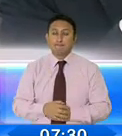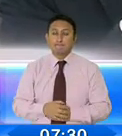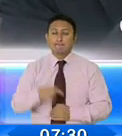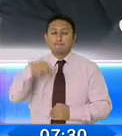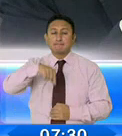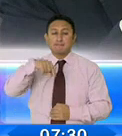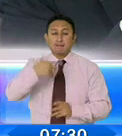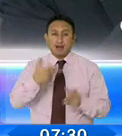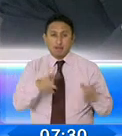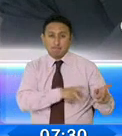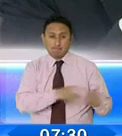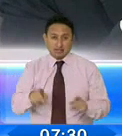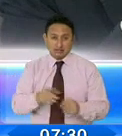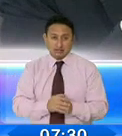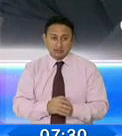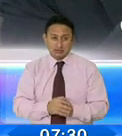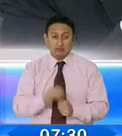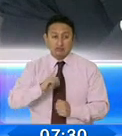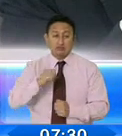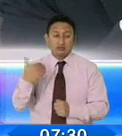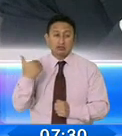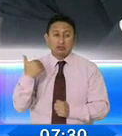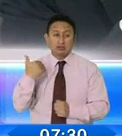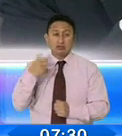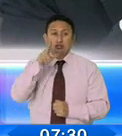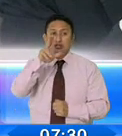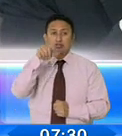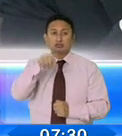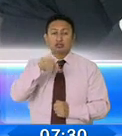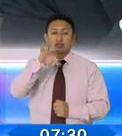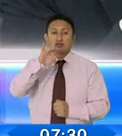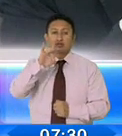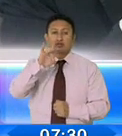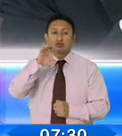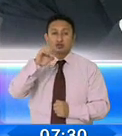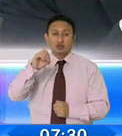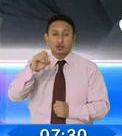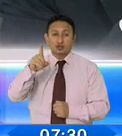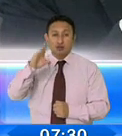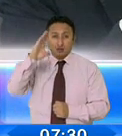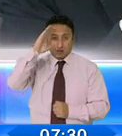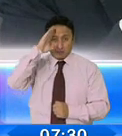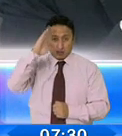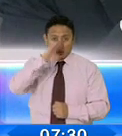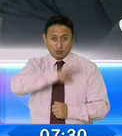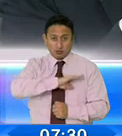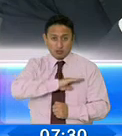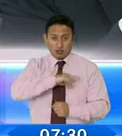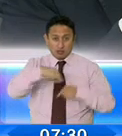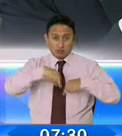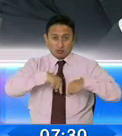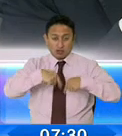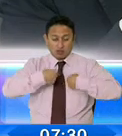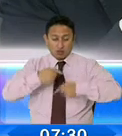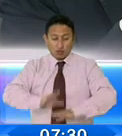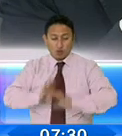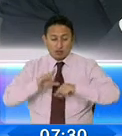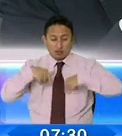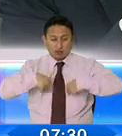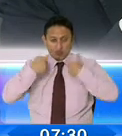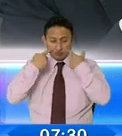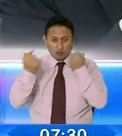plan tenemos los 3.800 servidores municipales que estamos comprometidos en este control,